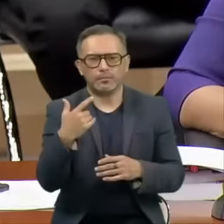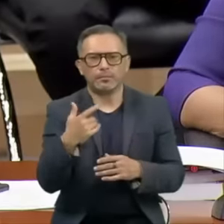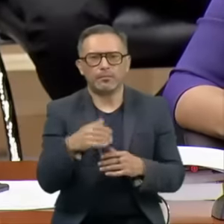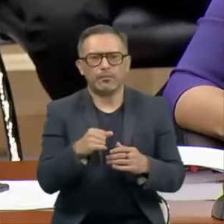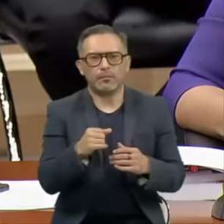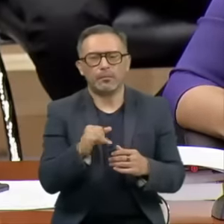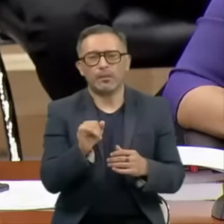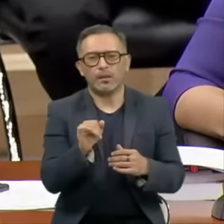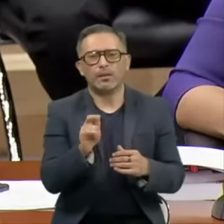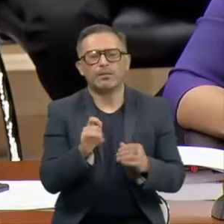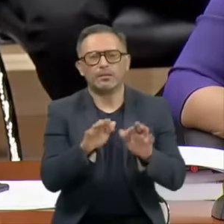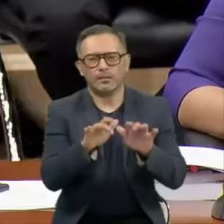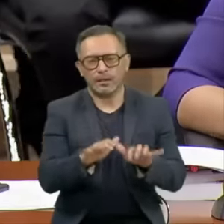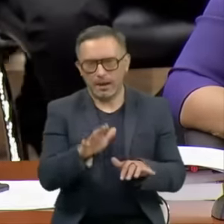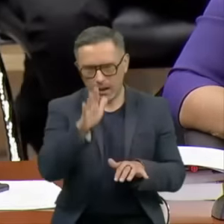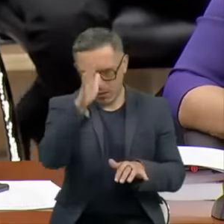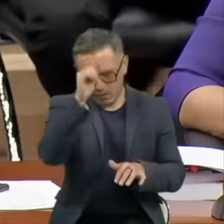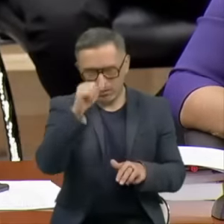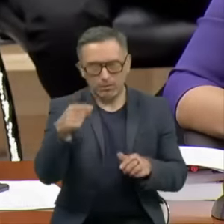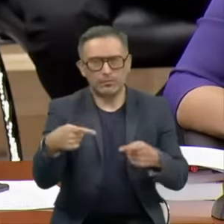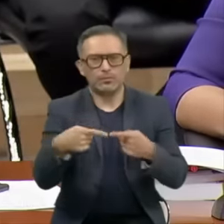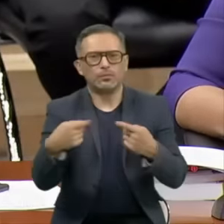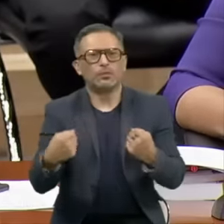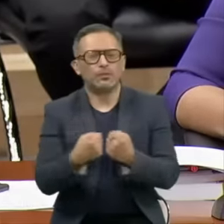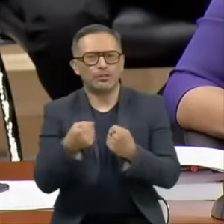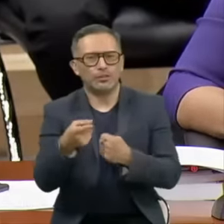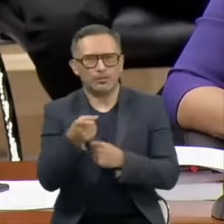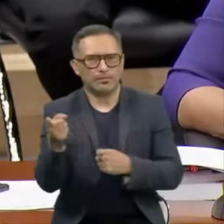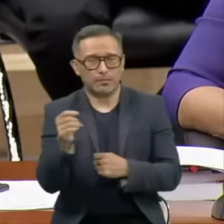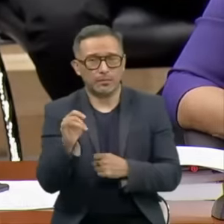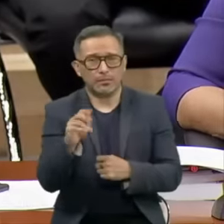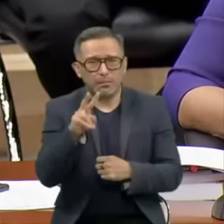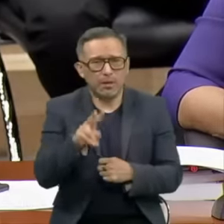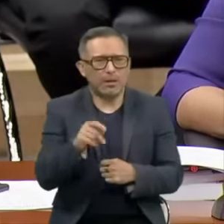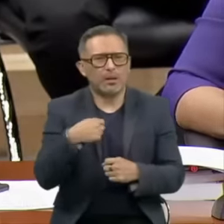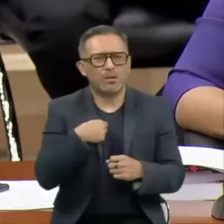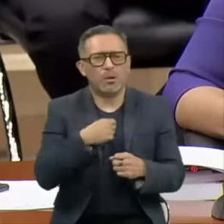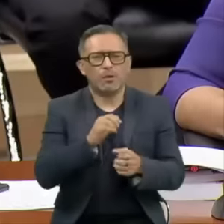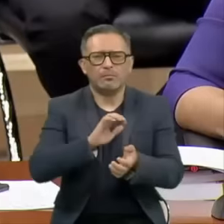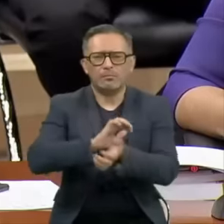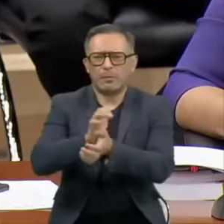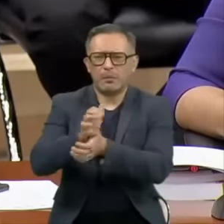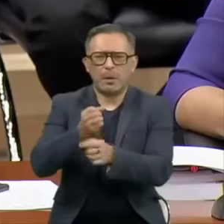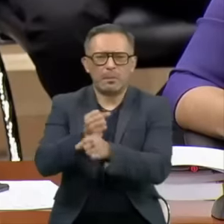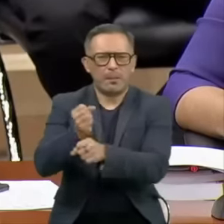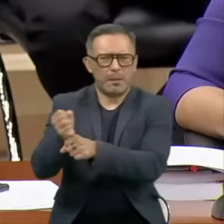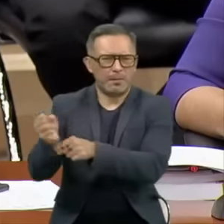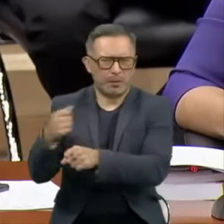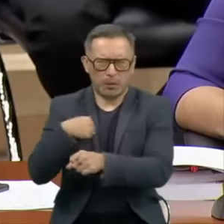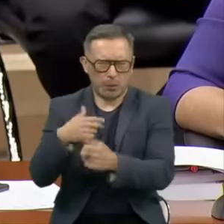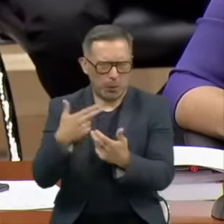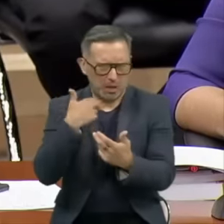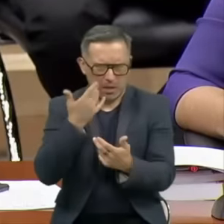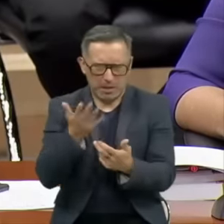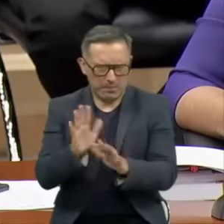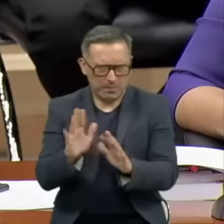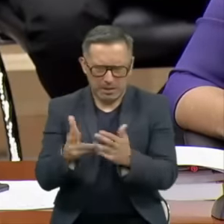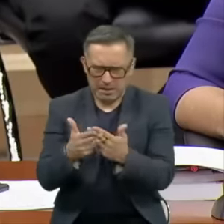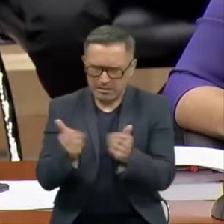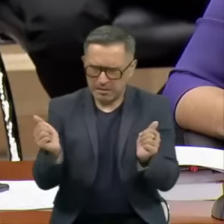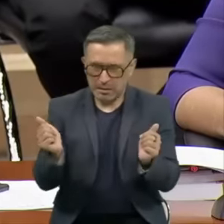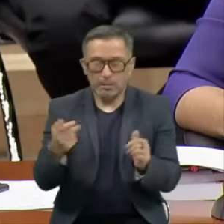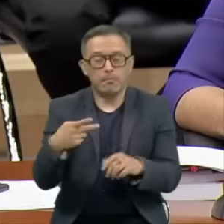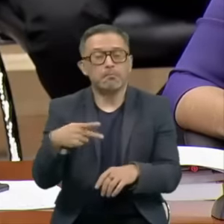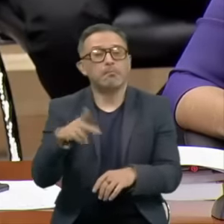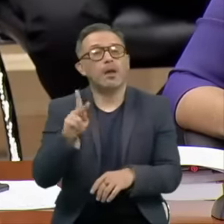para acuerdos y entendimientos con la oposición. Nosotros no queremos avasallar a nadie, pero vamos a